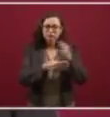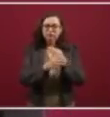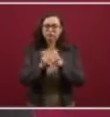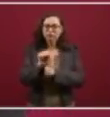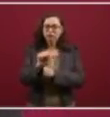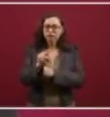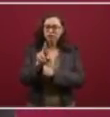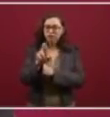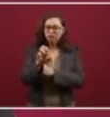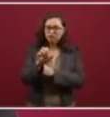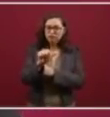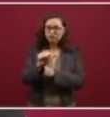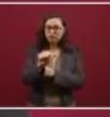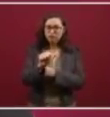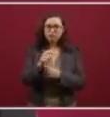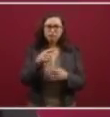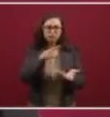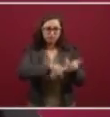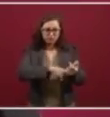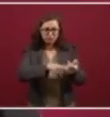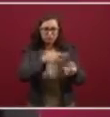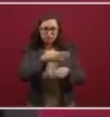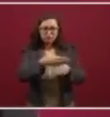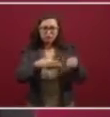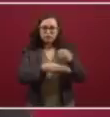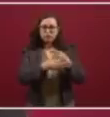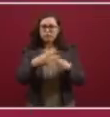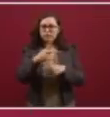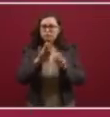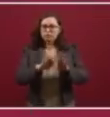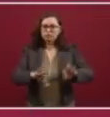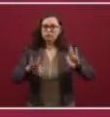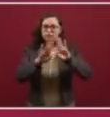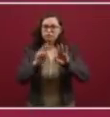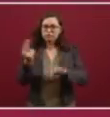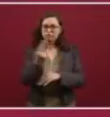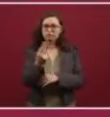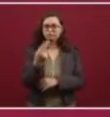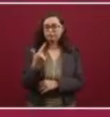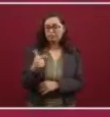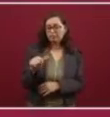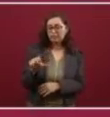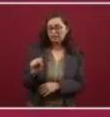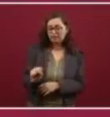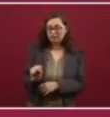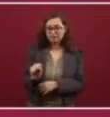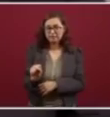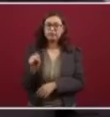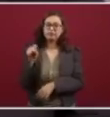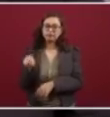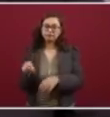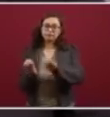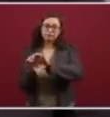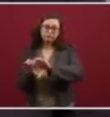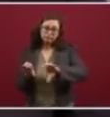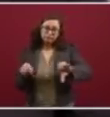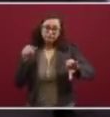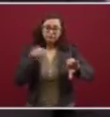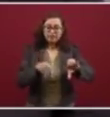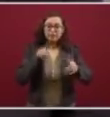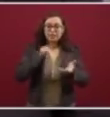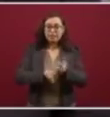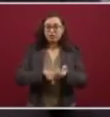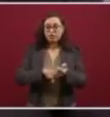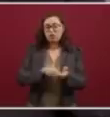pero para eso hay que tener gas. Del gas se saca el amoníaco y del amoníaco